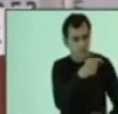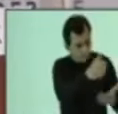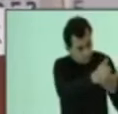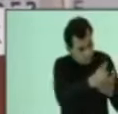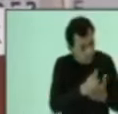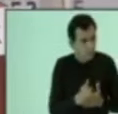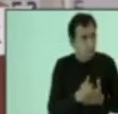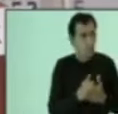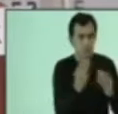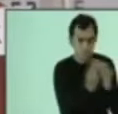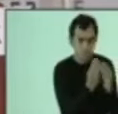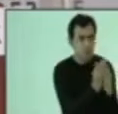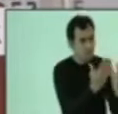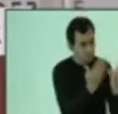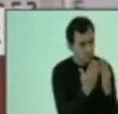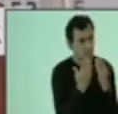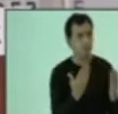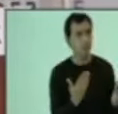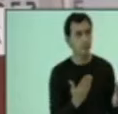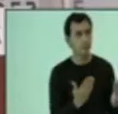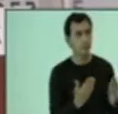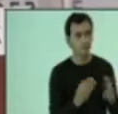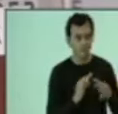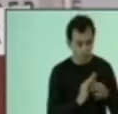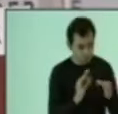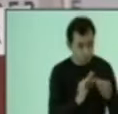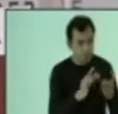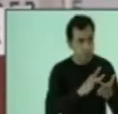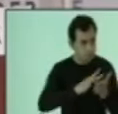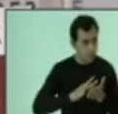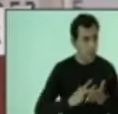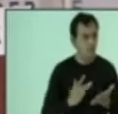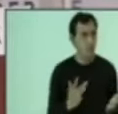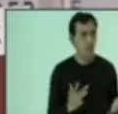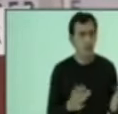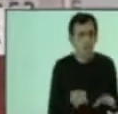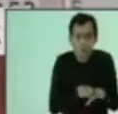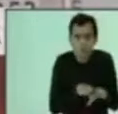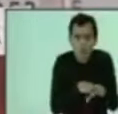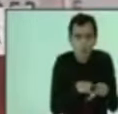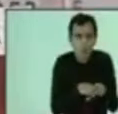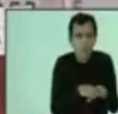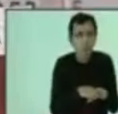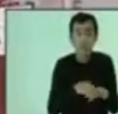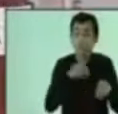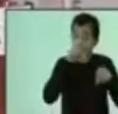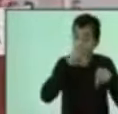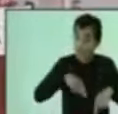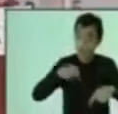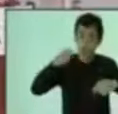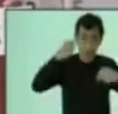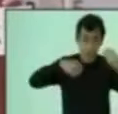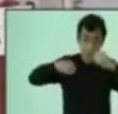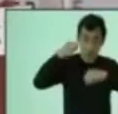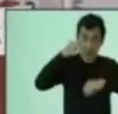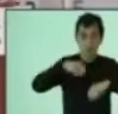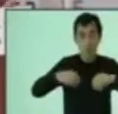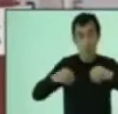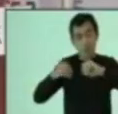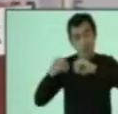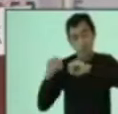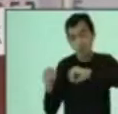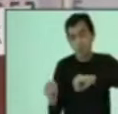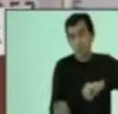de capacitación, ese tipo de orientación. De igual manera, creemos que el turismo y la cultura han estado abandonados en